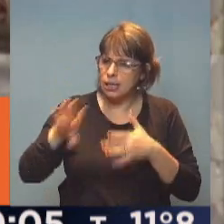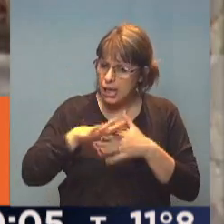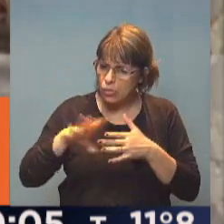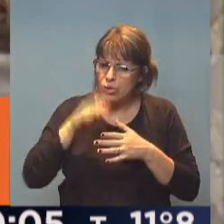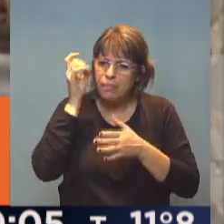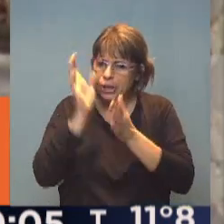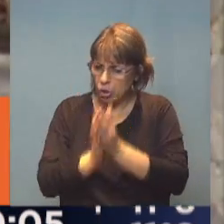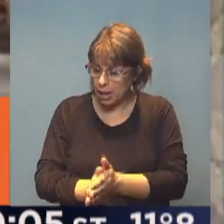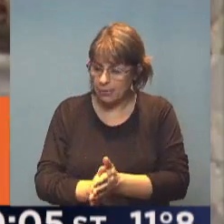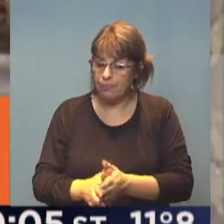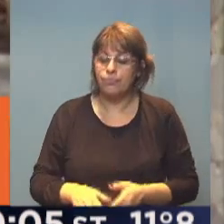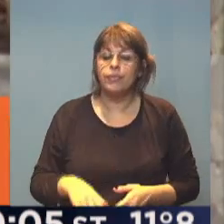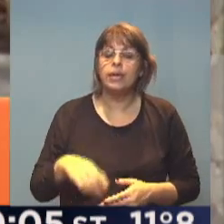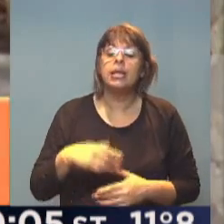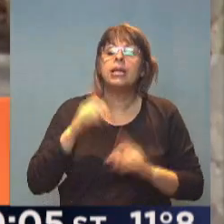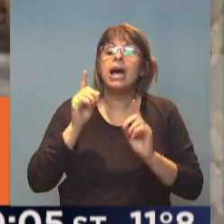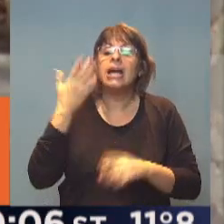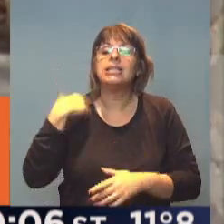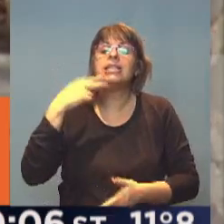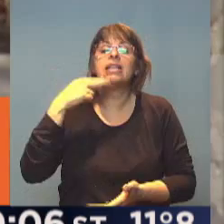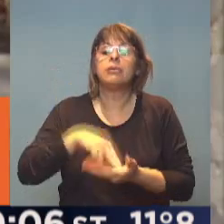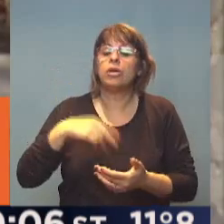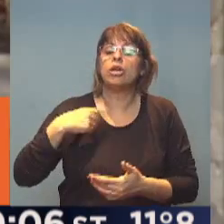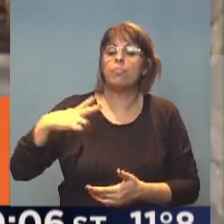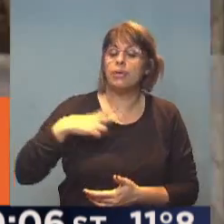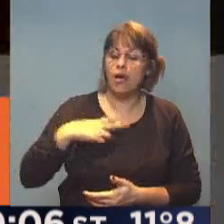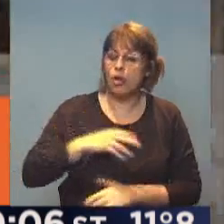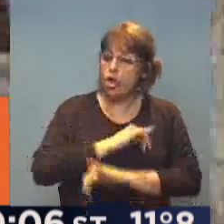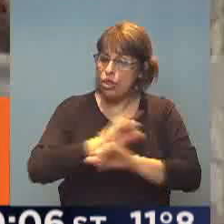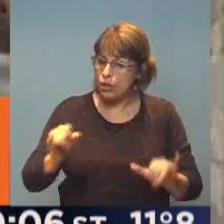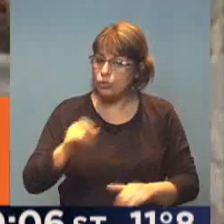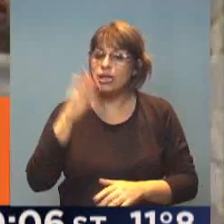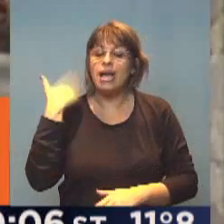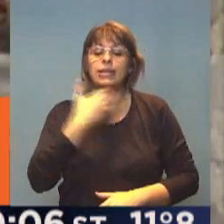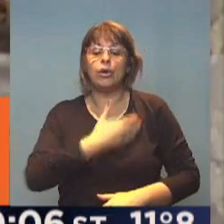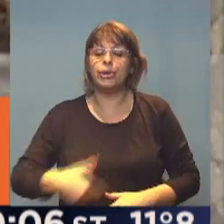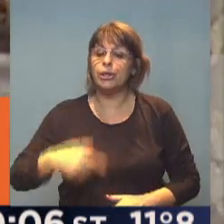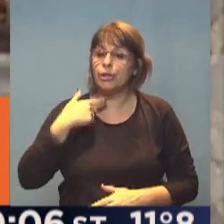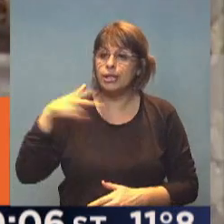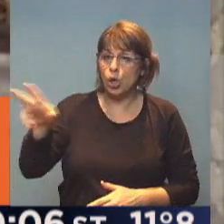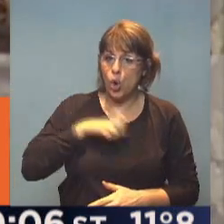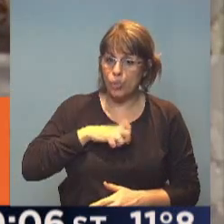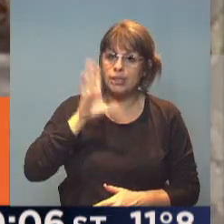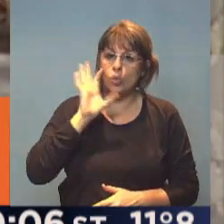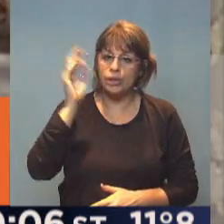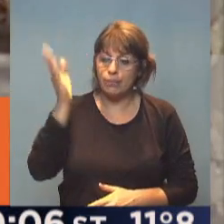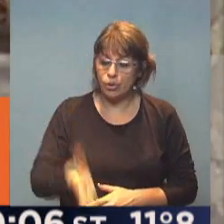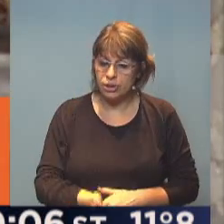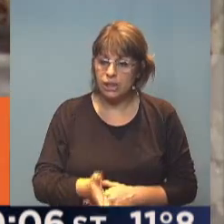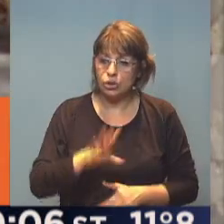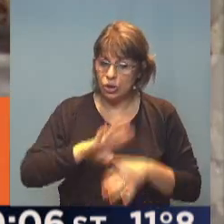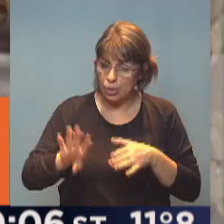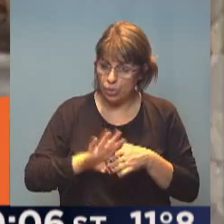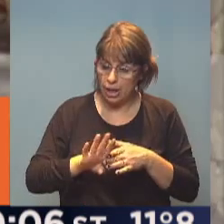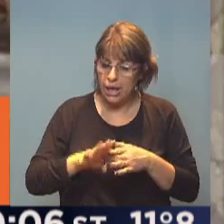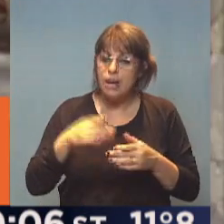con el Estado adquirida en la privatización. Según las denuncias, el Estado ofreció cobrarle al Correo Argentino el 50% de la deuda